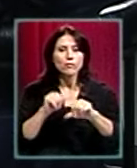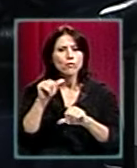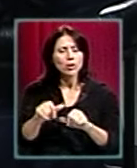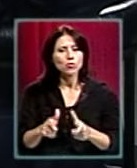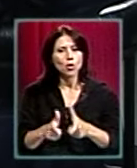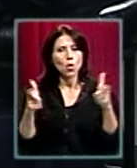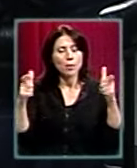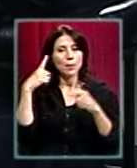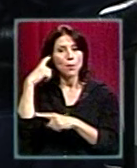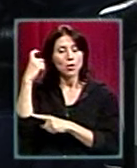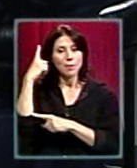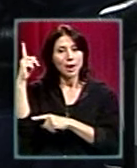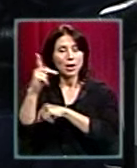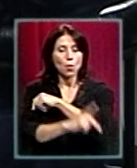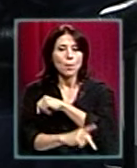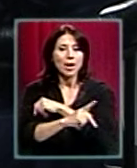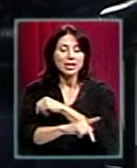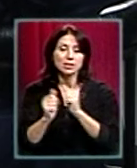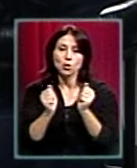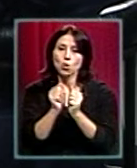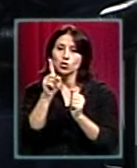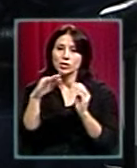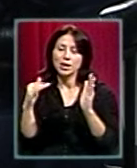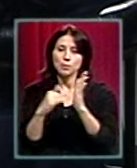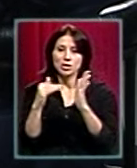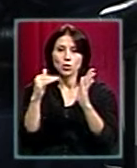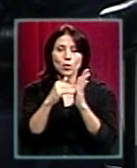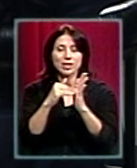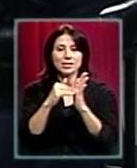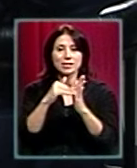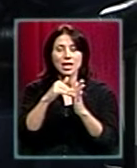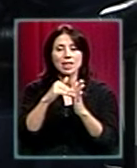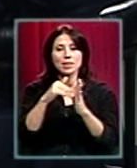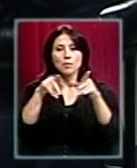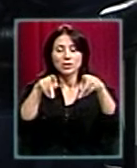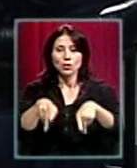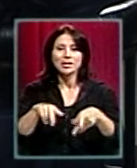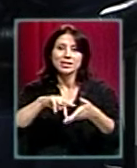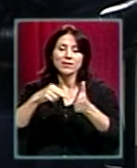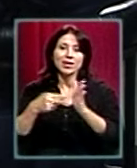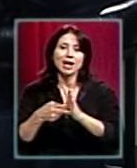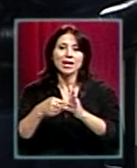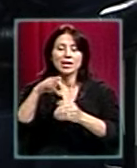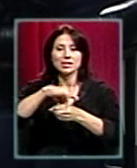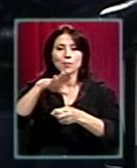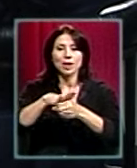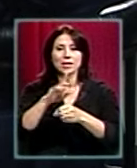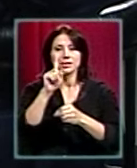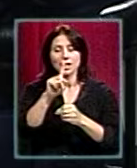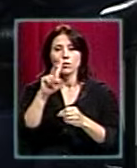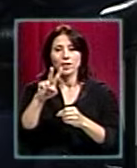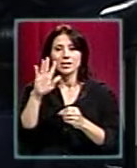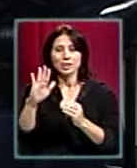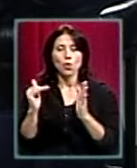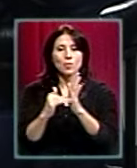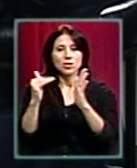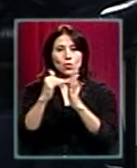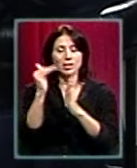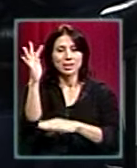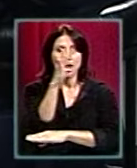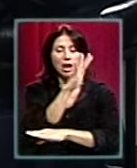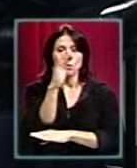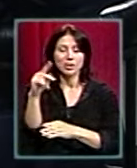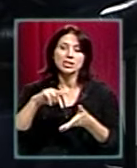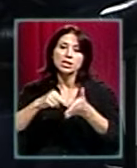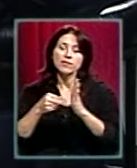para un país de 100 millones de habitantes esto significaría sembrar 125 millones de árboles, ¿verdad? Lo cual pone la magnitud del esfuerzo